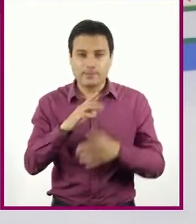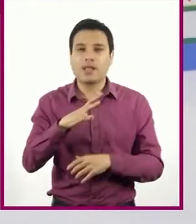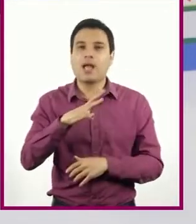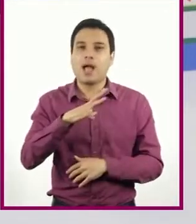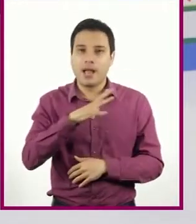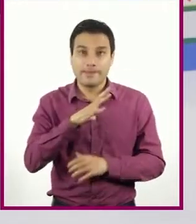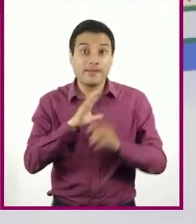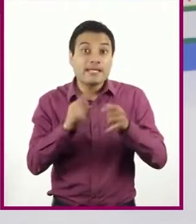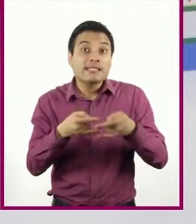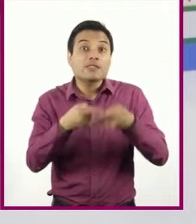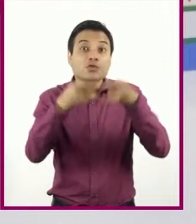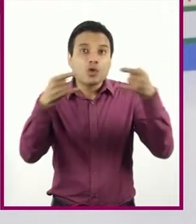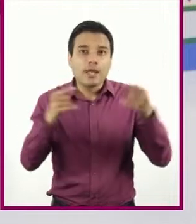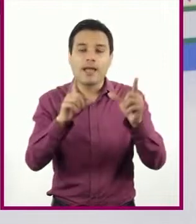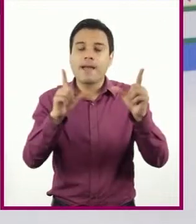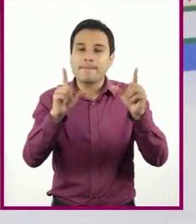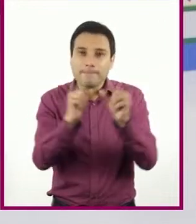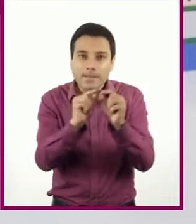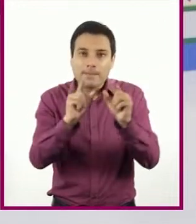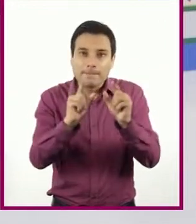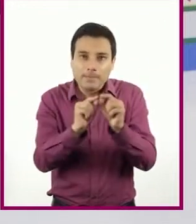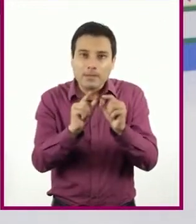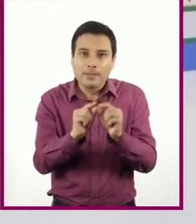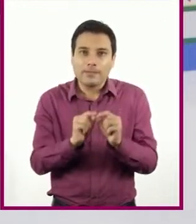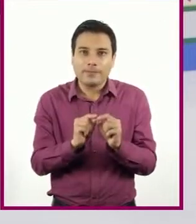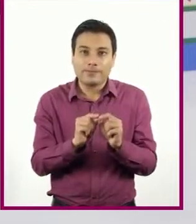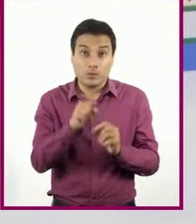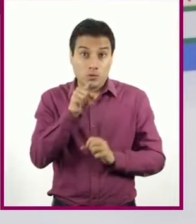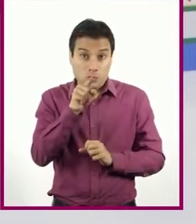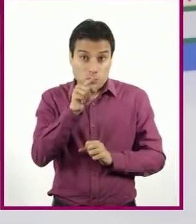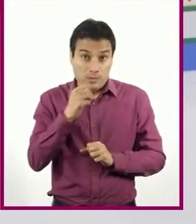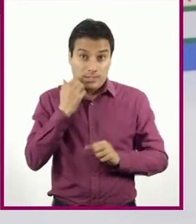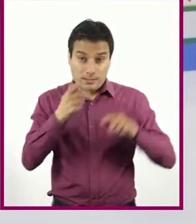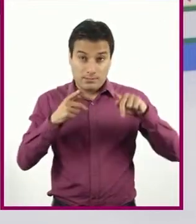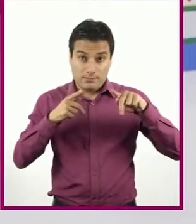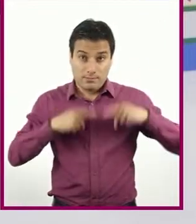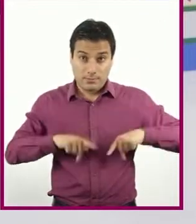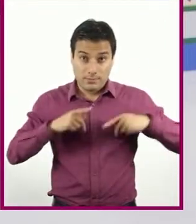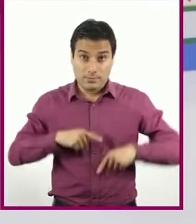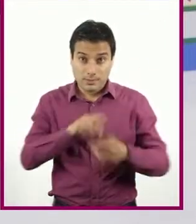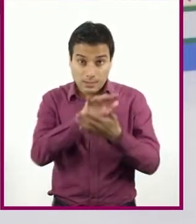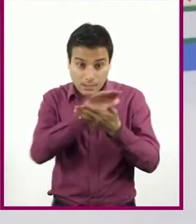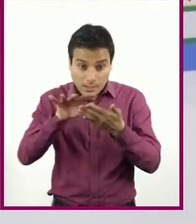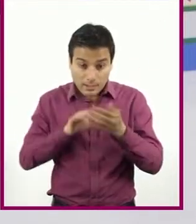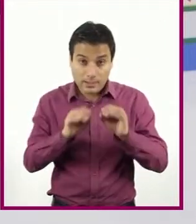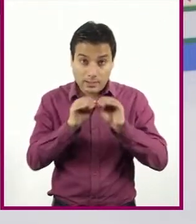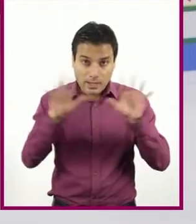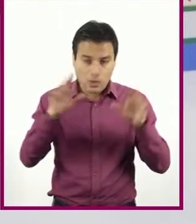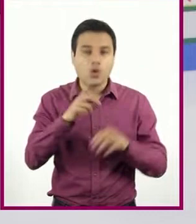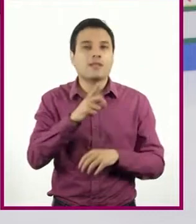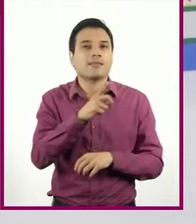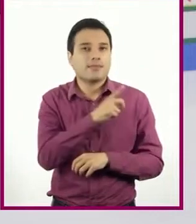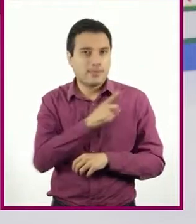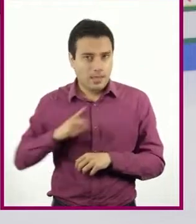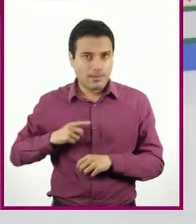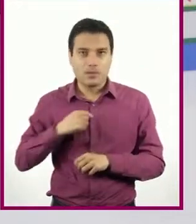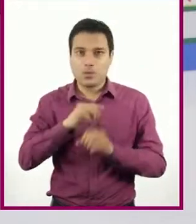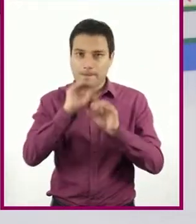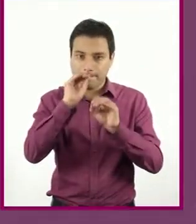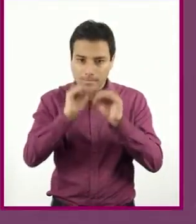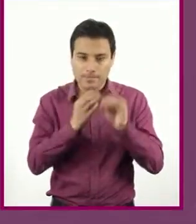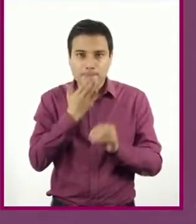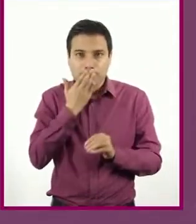y para dar claridad al lector deben crear los espacios que les permitan narrar mejor los sucesos. Veamos un